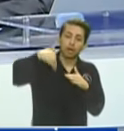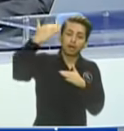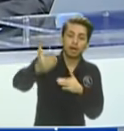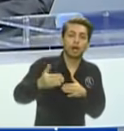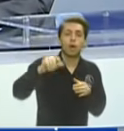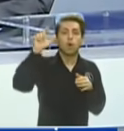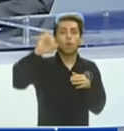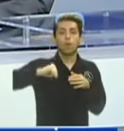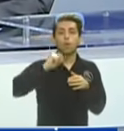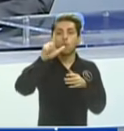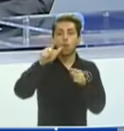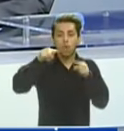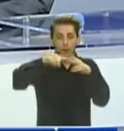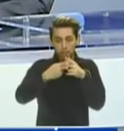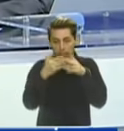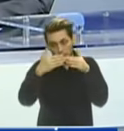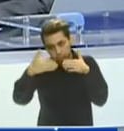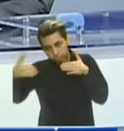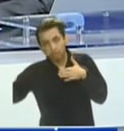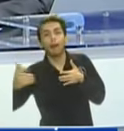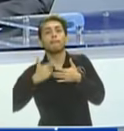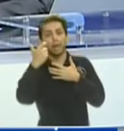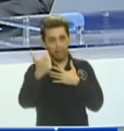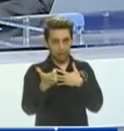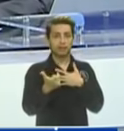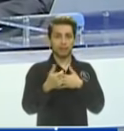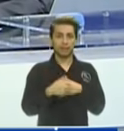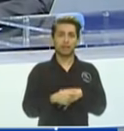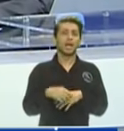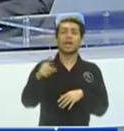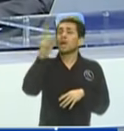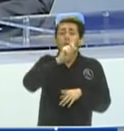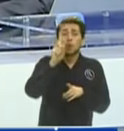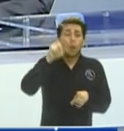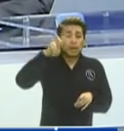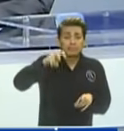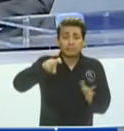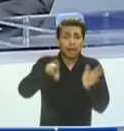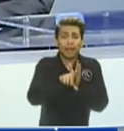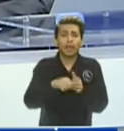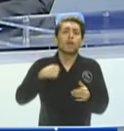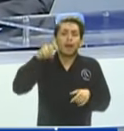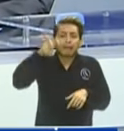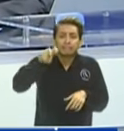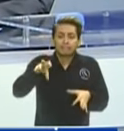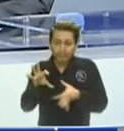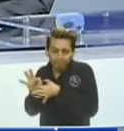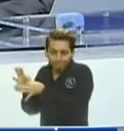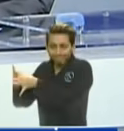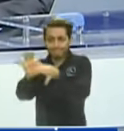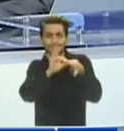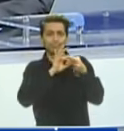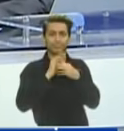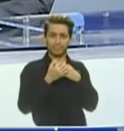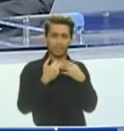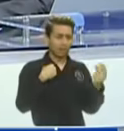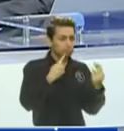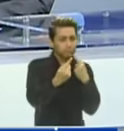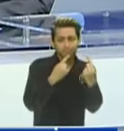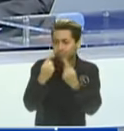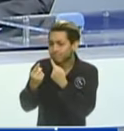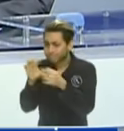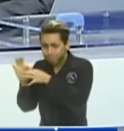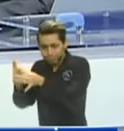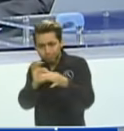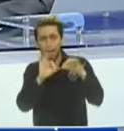no necesitamos jalarnos los chongos, lo que necesitamos es buscar la unidad. Si hablando se entiende la gente, nos podemos entender